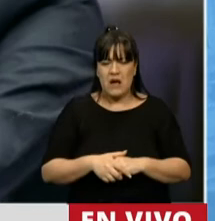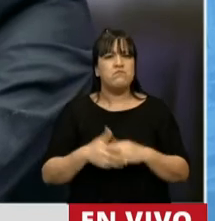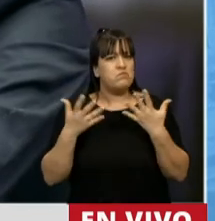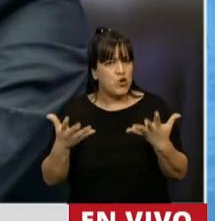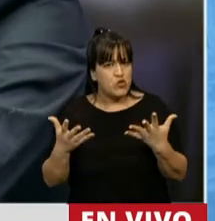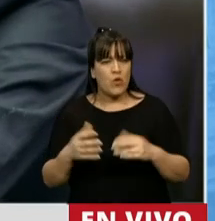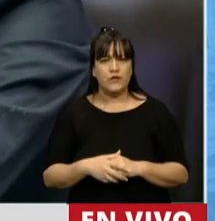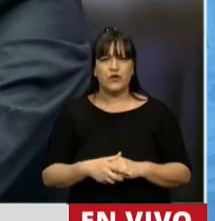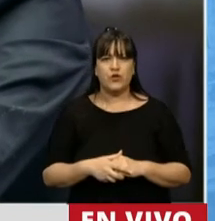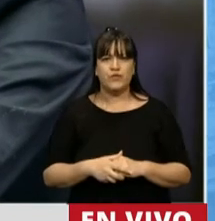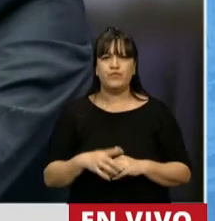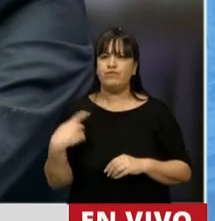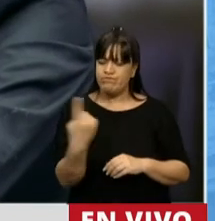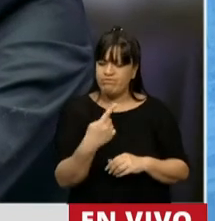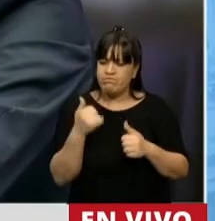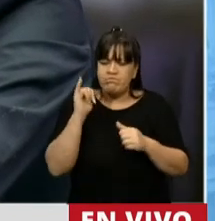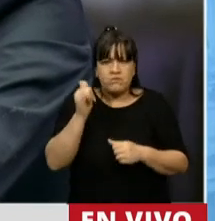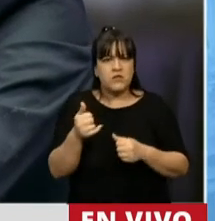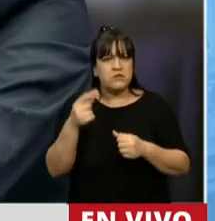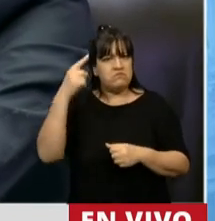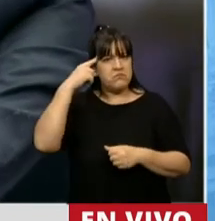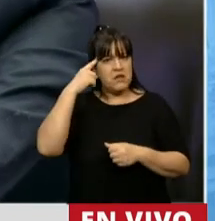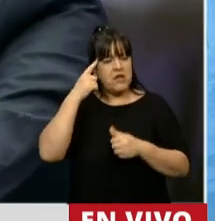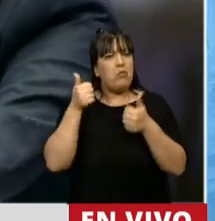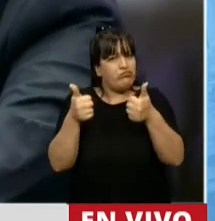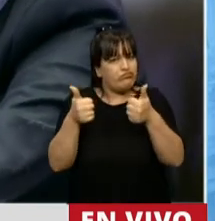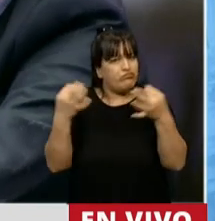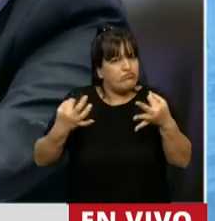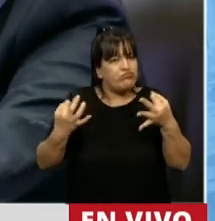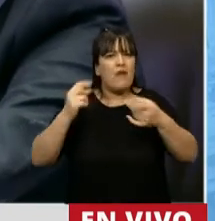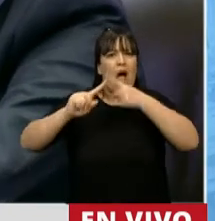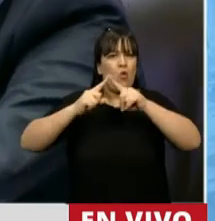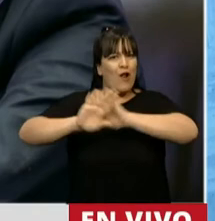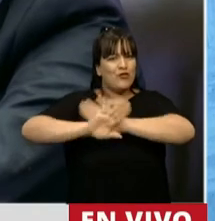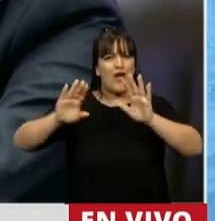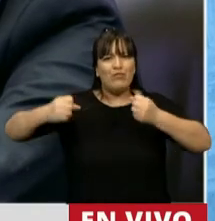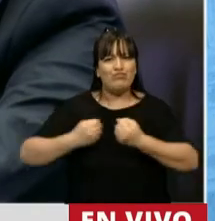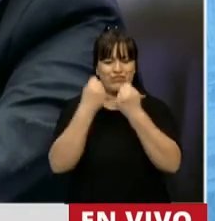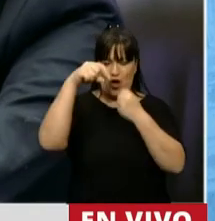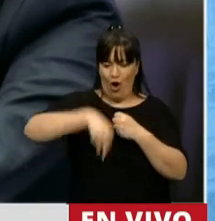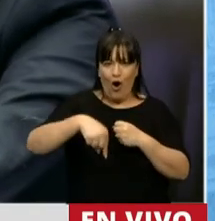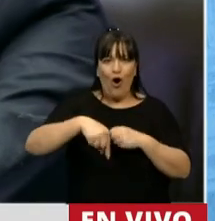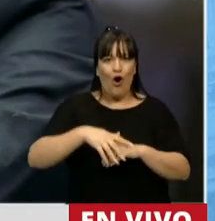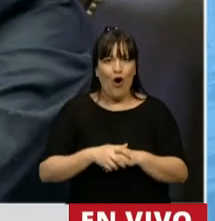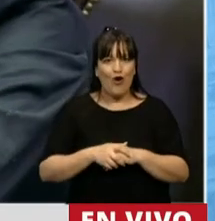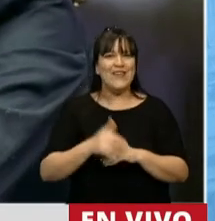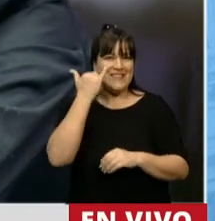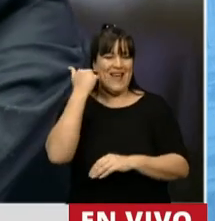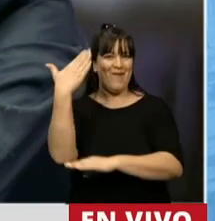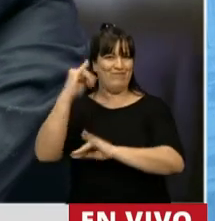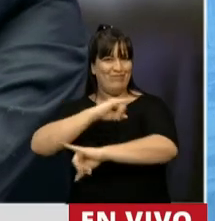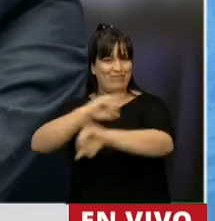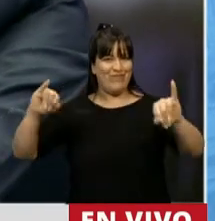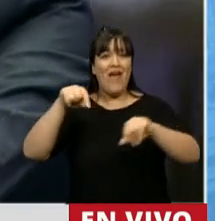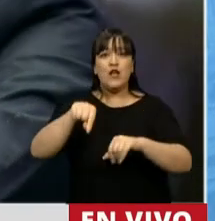supuesto que es auspicioso el acuerdo que se ha alcanzado en el día de hoy y que han informado. Es